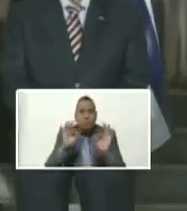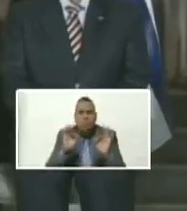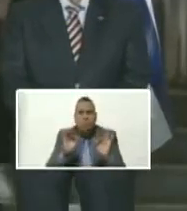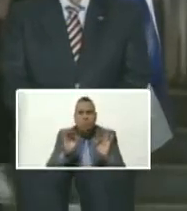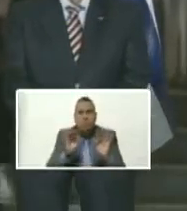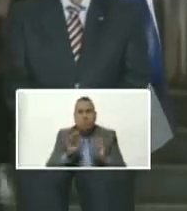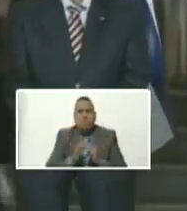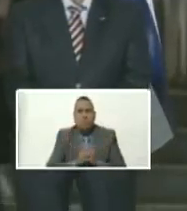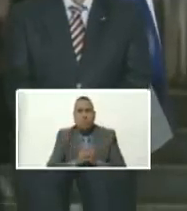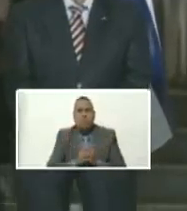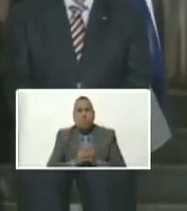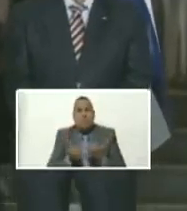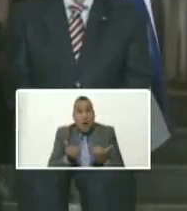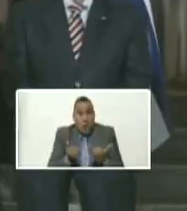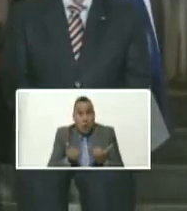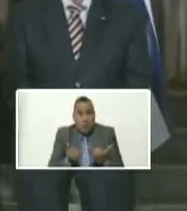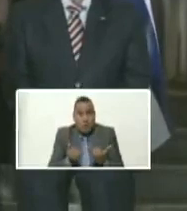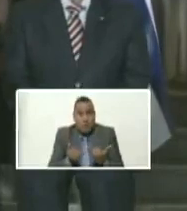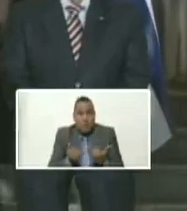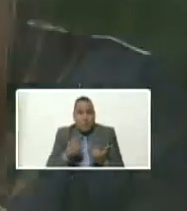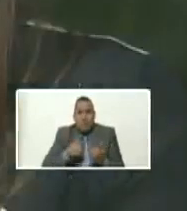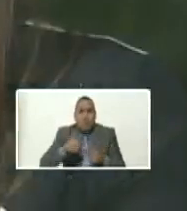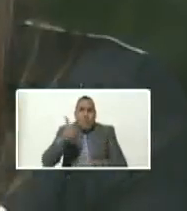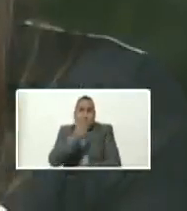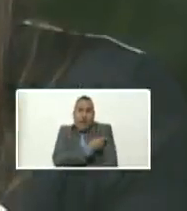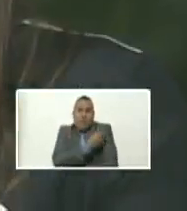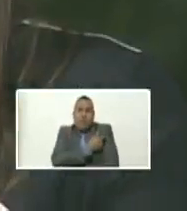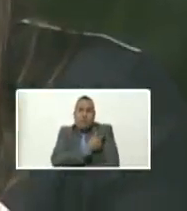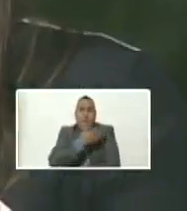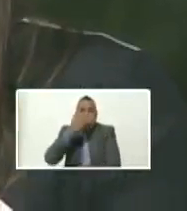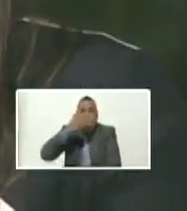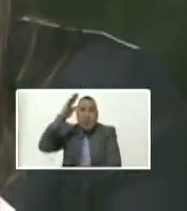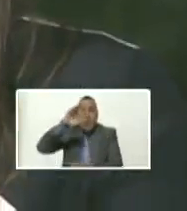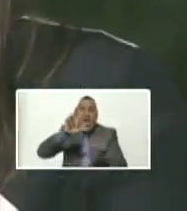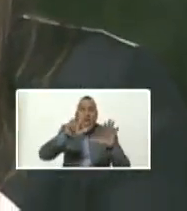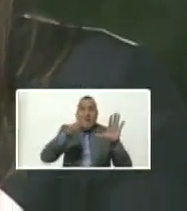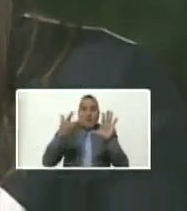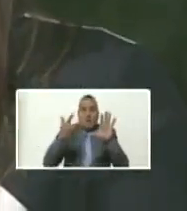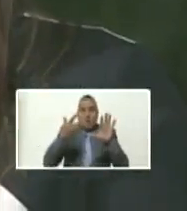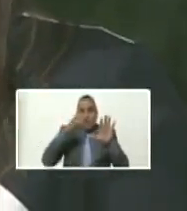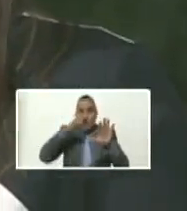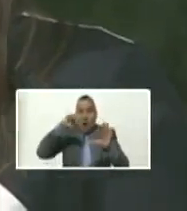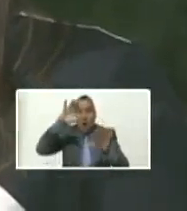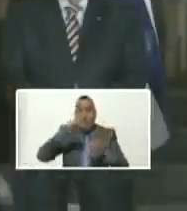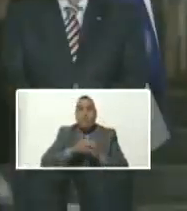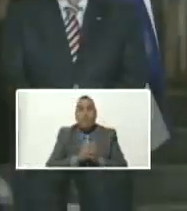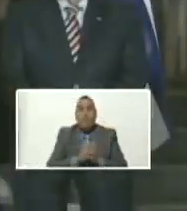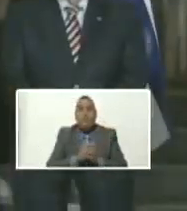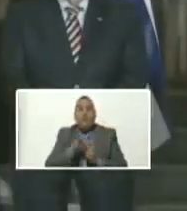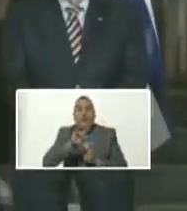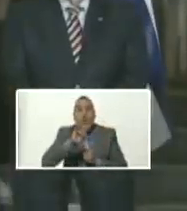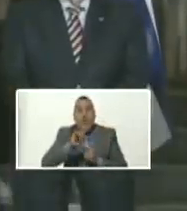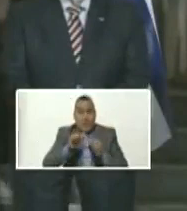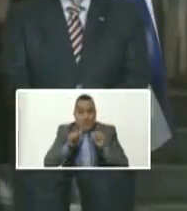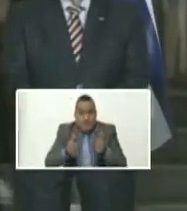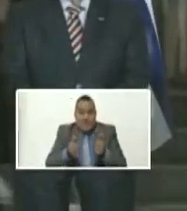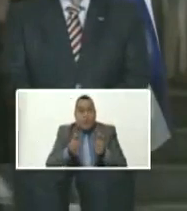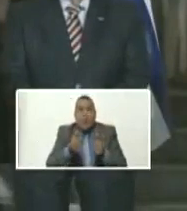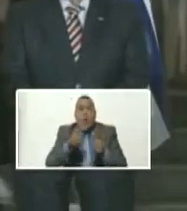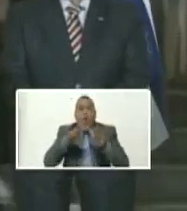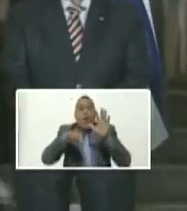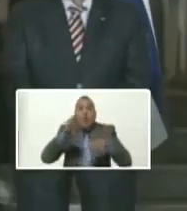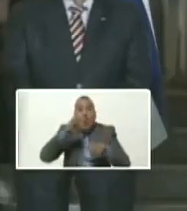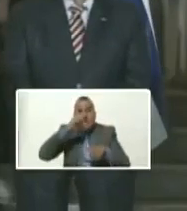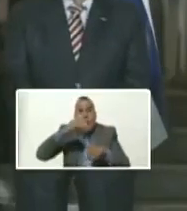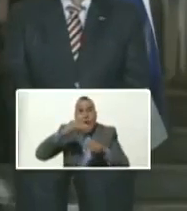Nosotros estamos vacunando, en este caso, a mayores de 18 años y el lunes empezamos a vacunar mayores de 12 años, quiere